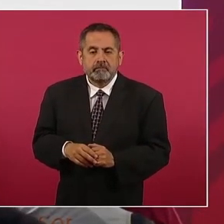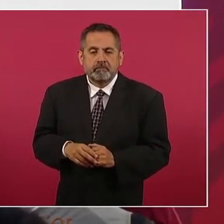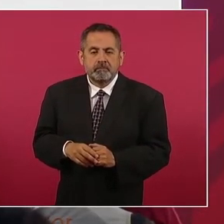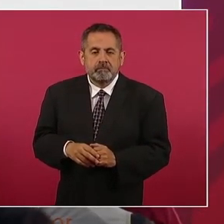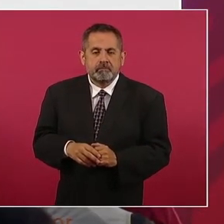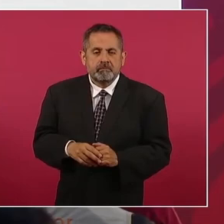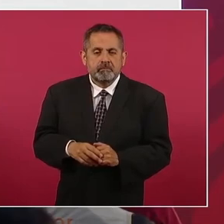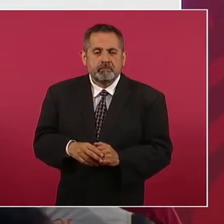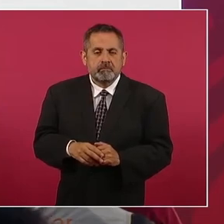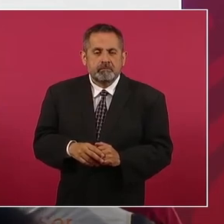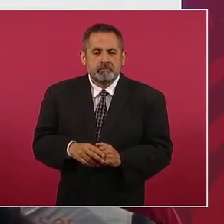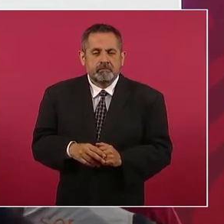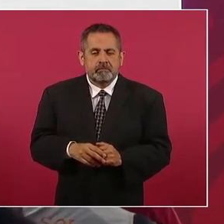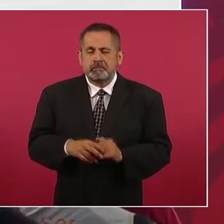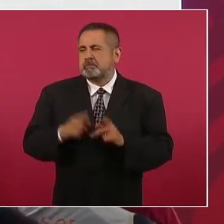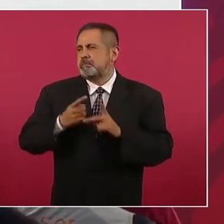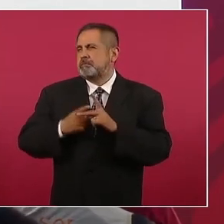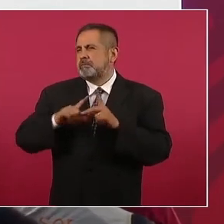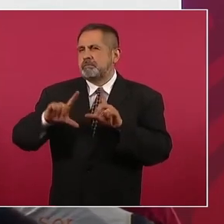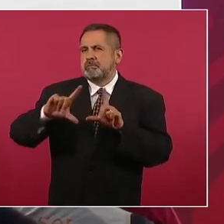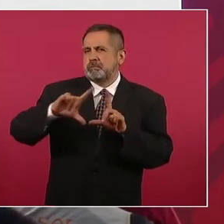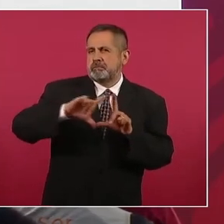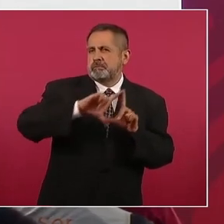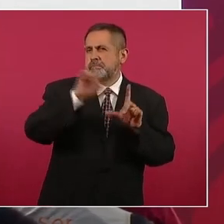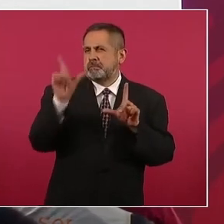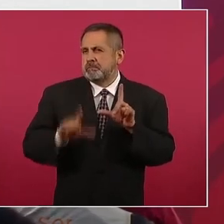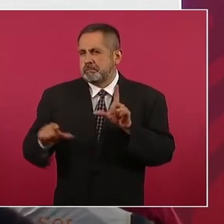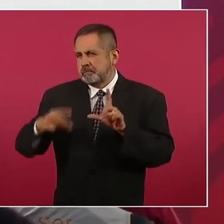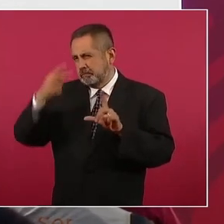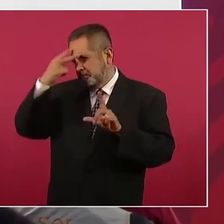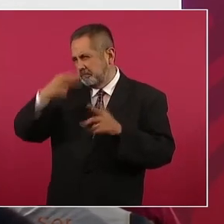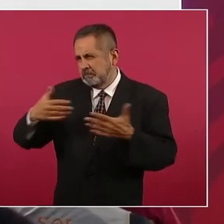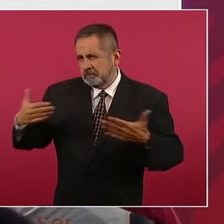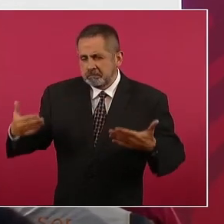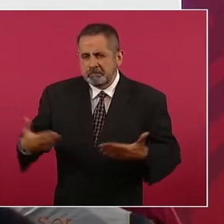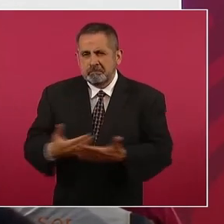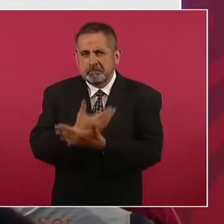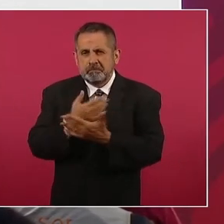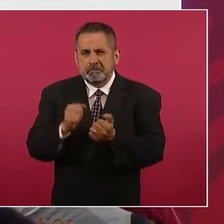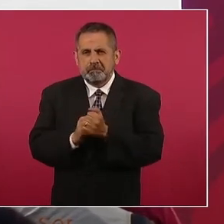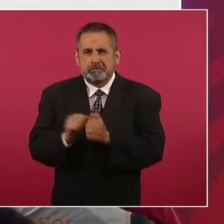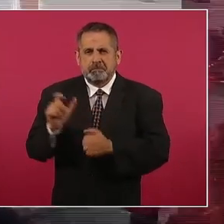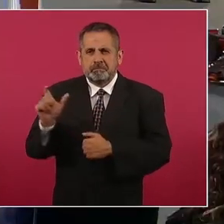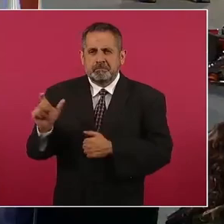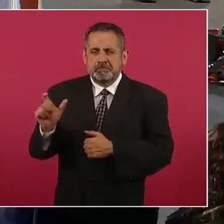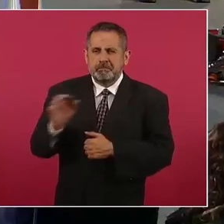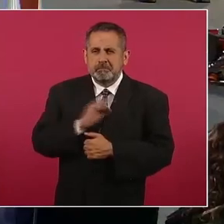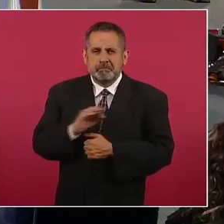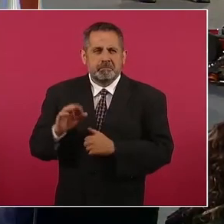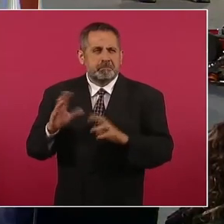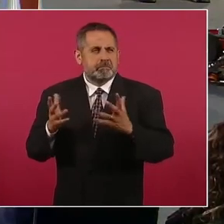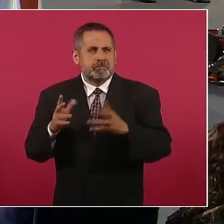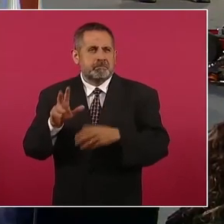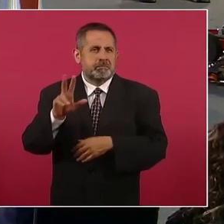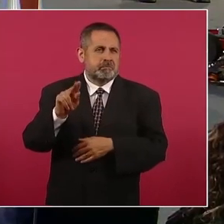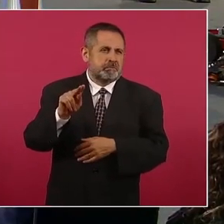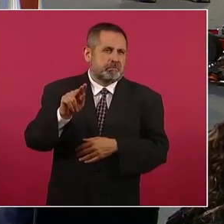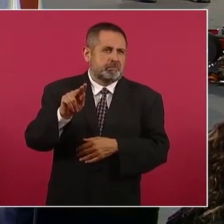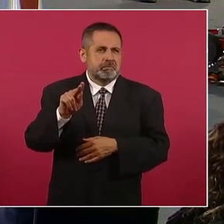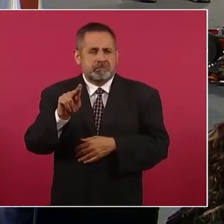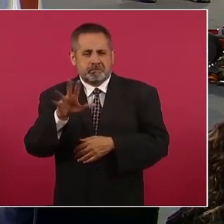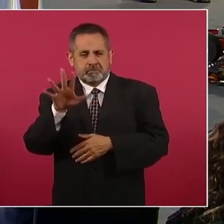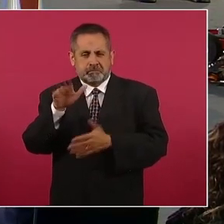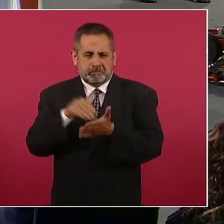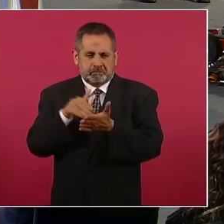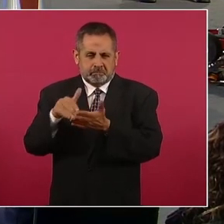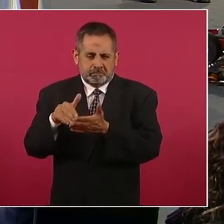si el padrón de ciudadanos es de 80, 85